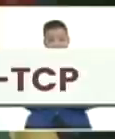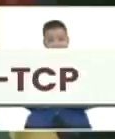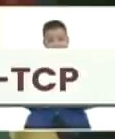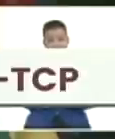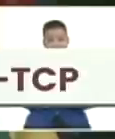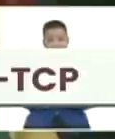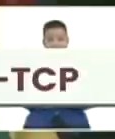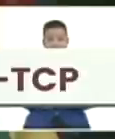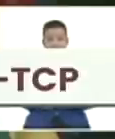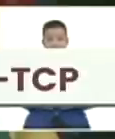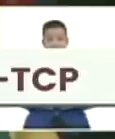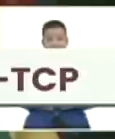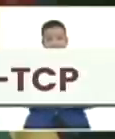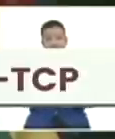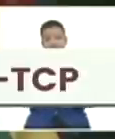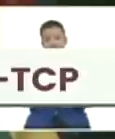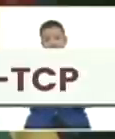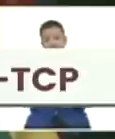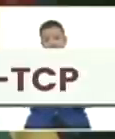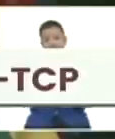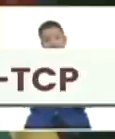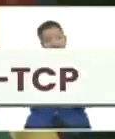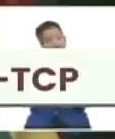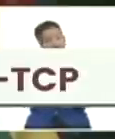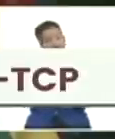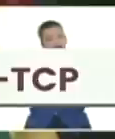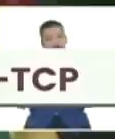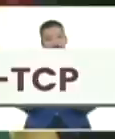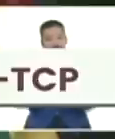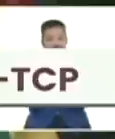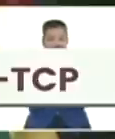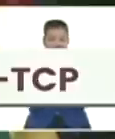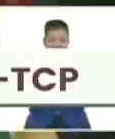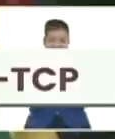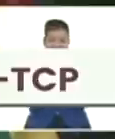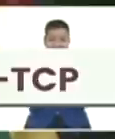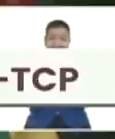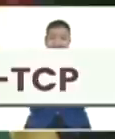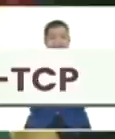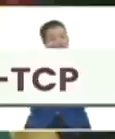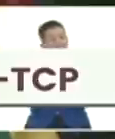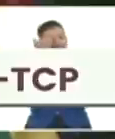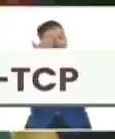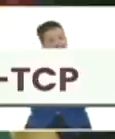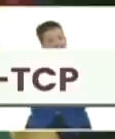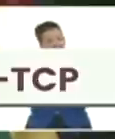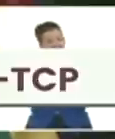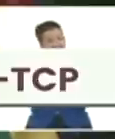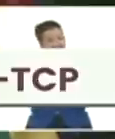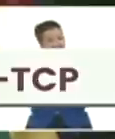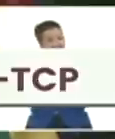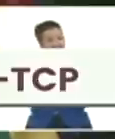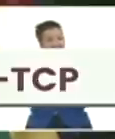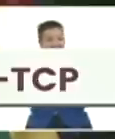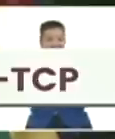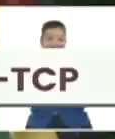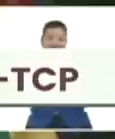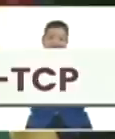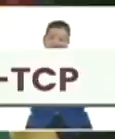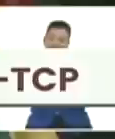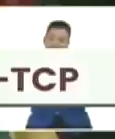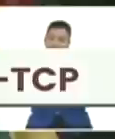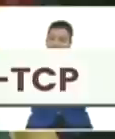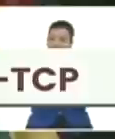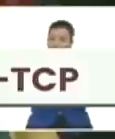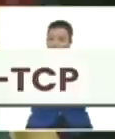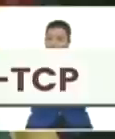tengo el honor de transmitir un fraternal saludo a todos los estados y naciones que forman nuestra Via Yala, nuestra patria grande, desde